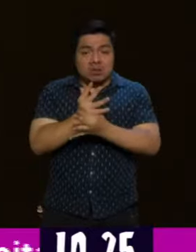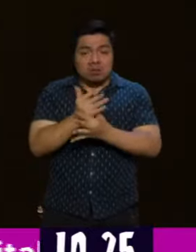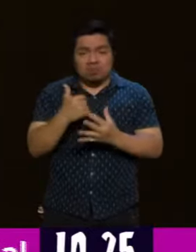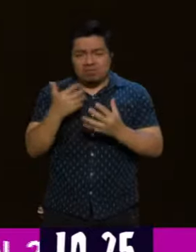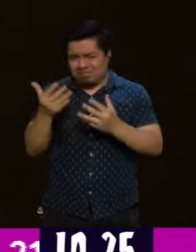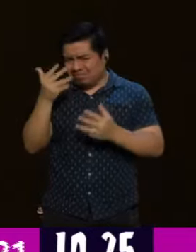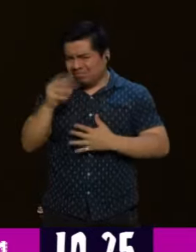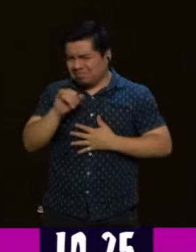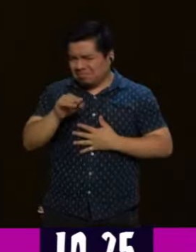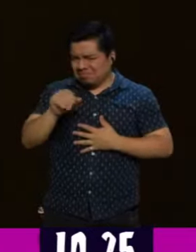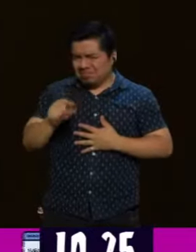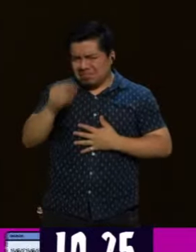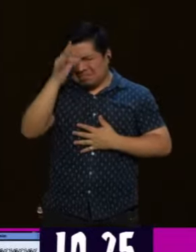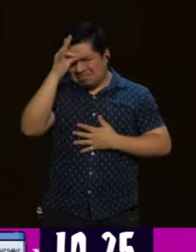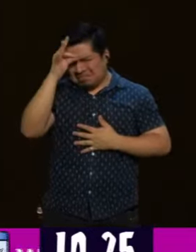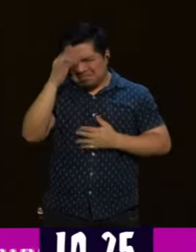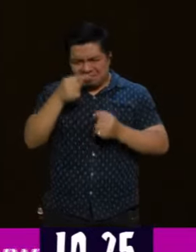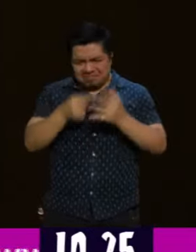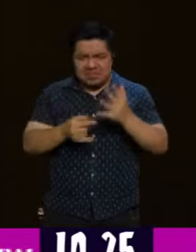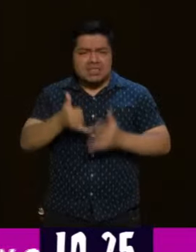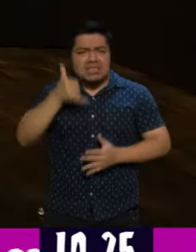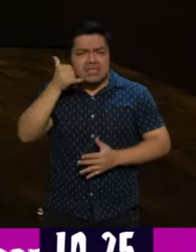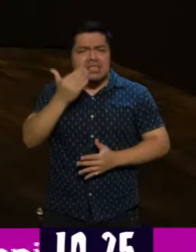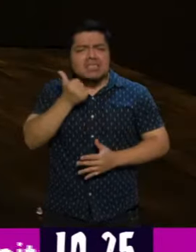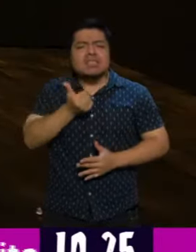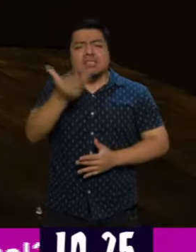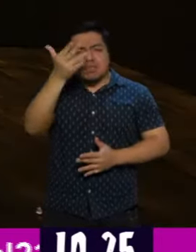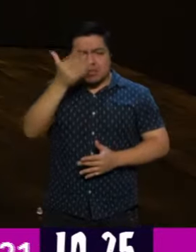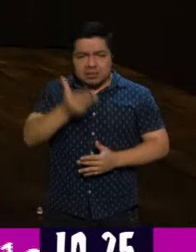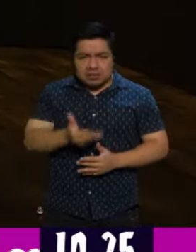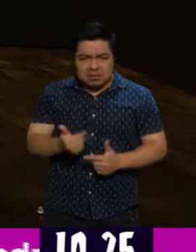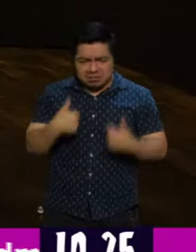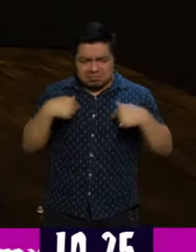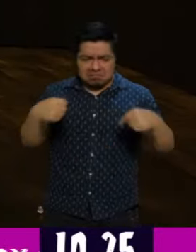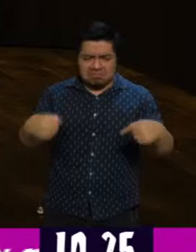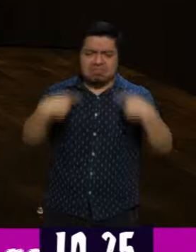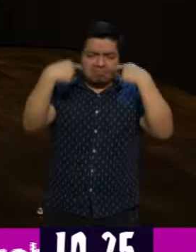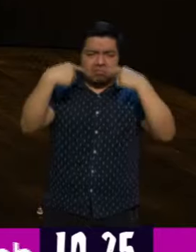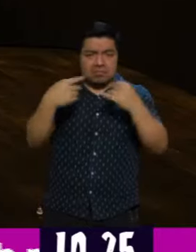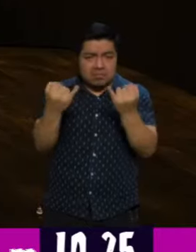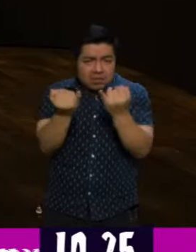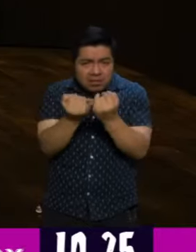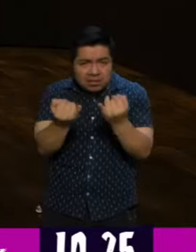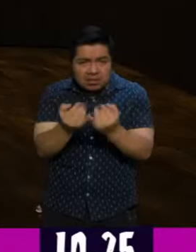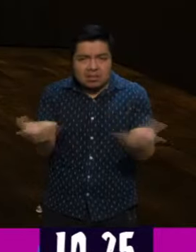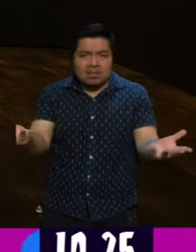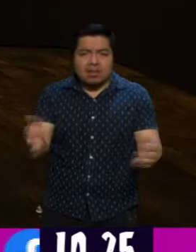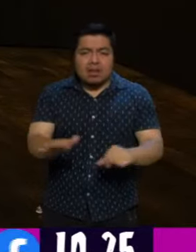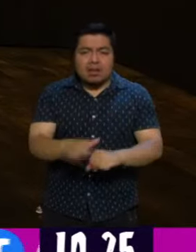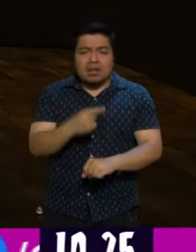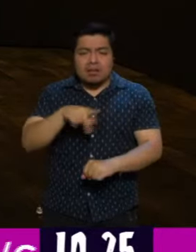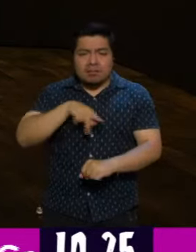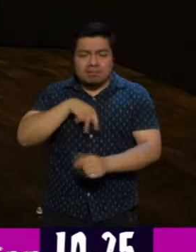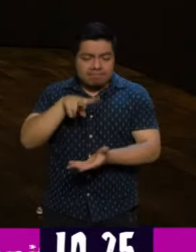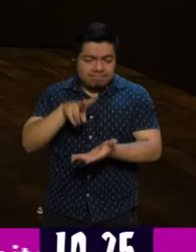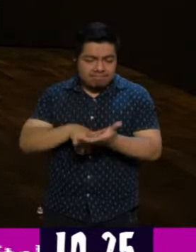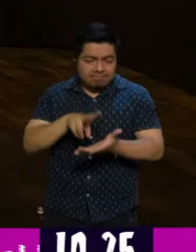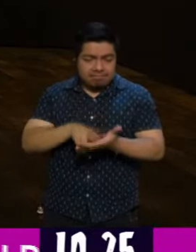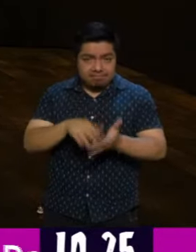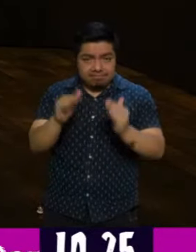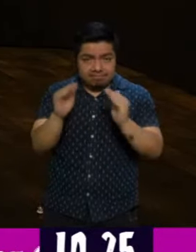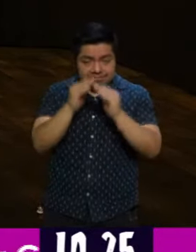que Jacinta era tonta por no tener teléfono. Ah, ¿y tú no me llamaste de la misma manera por tener mis valores aquí en mi